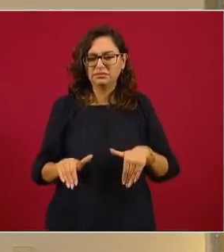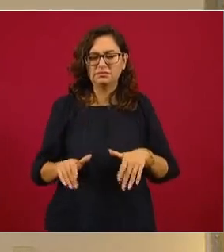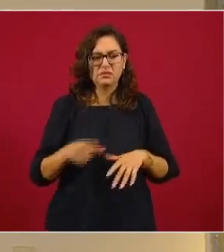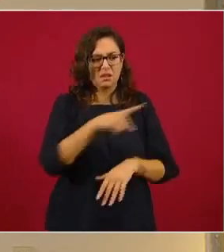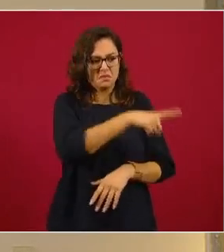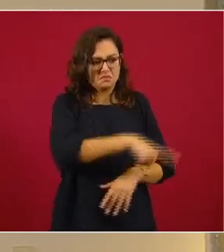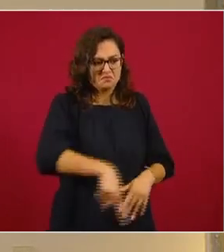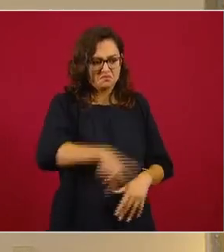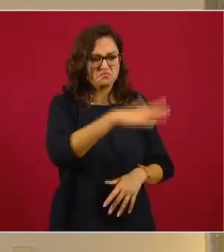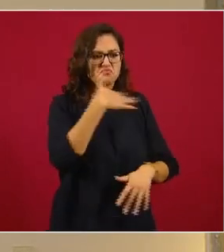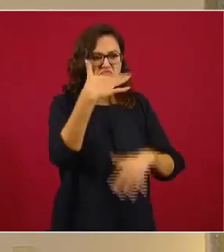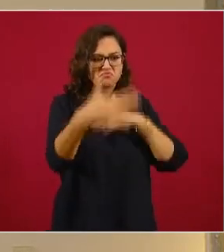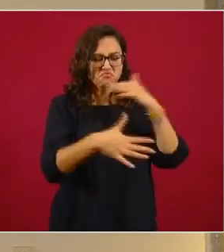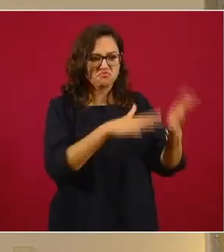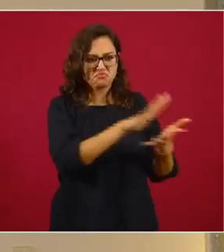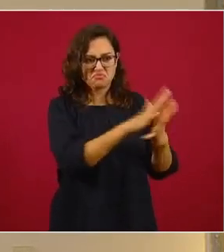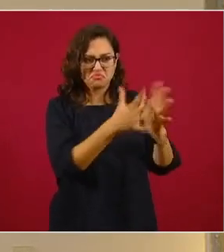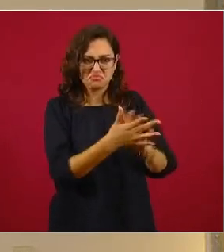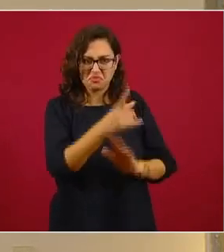durante el periodo neoliberal.